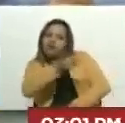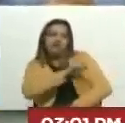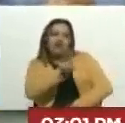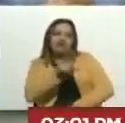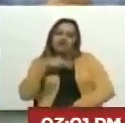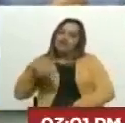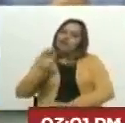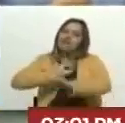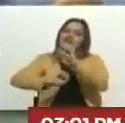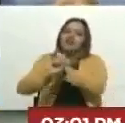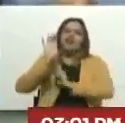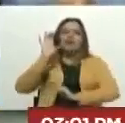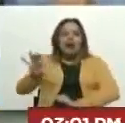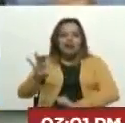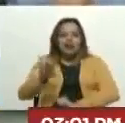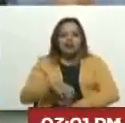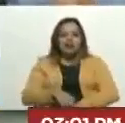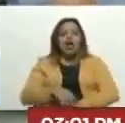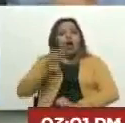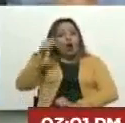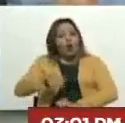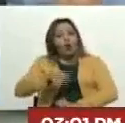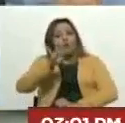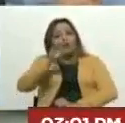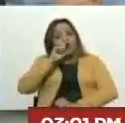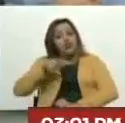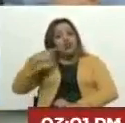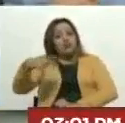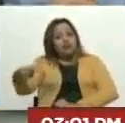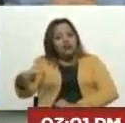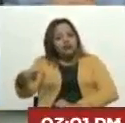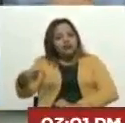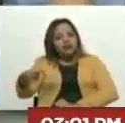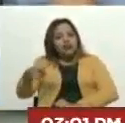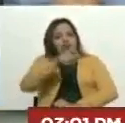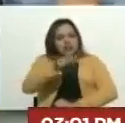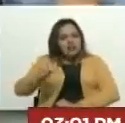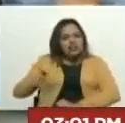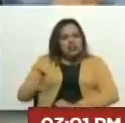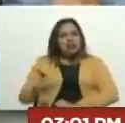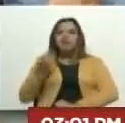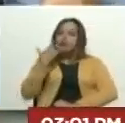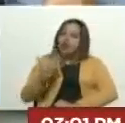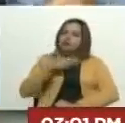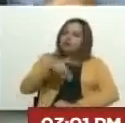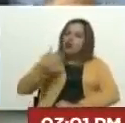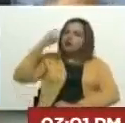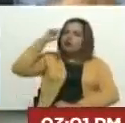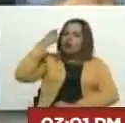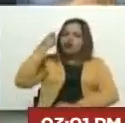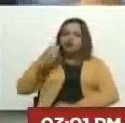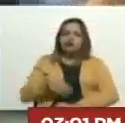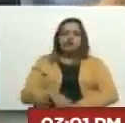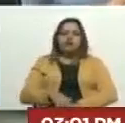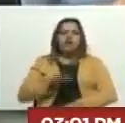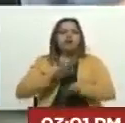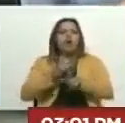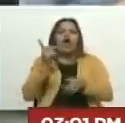patria. Y hoy, 4 años después, querido compañero presidente, bien bueno que estos hechos se recuerden, porque tendemos a